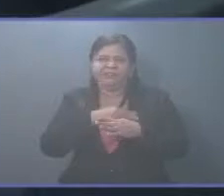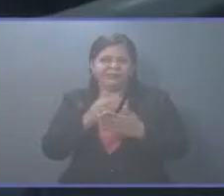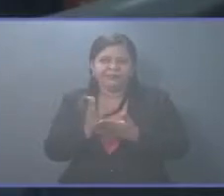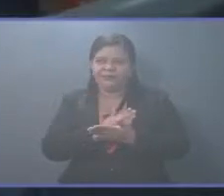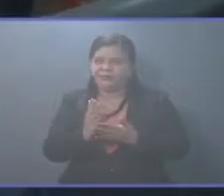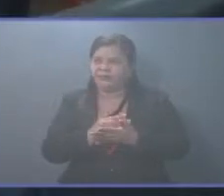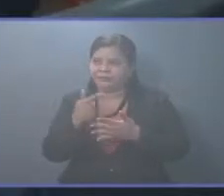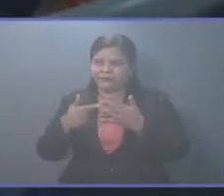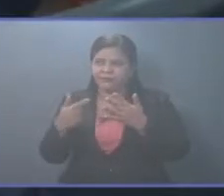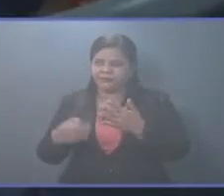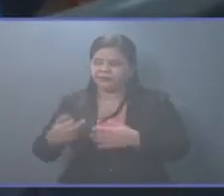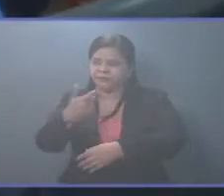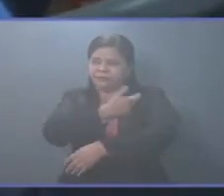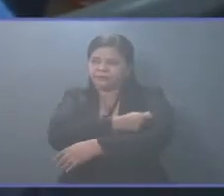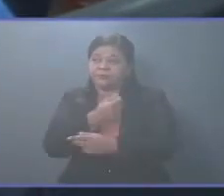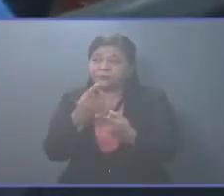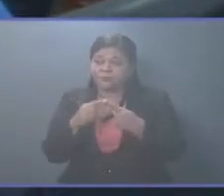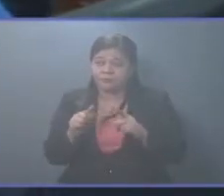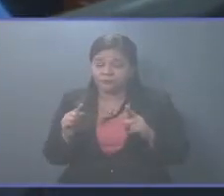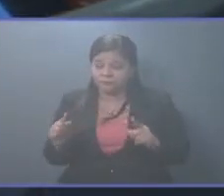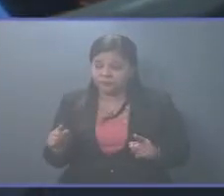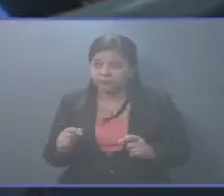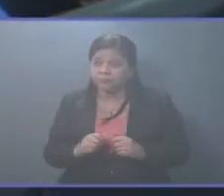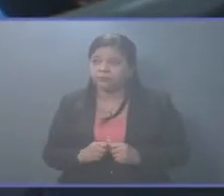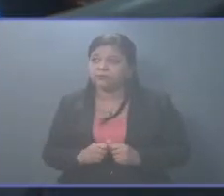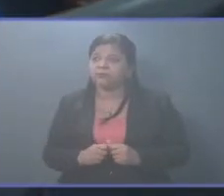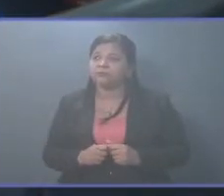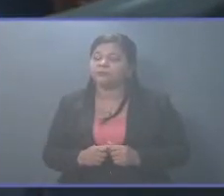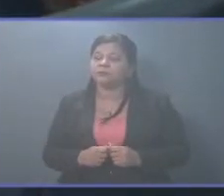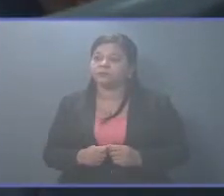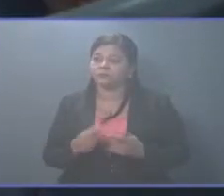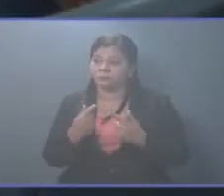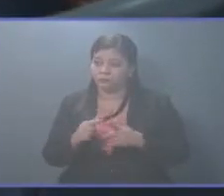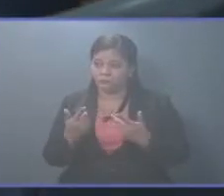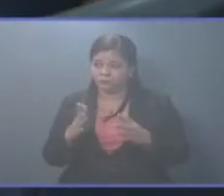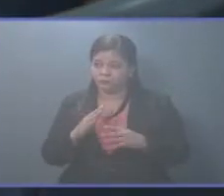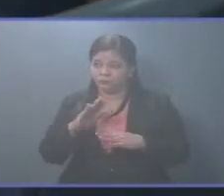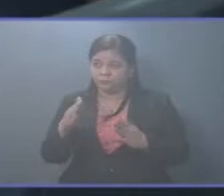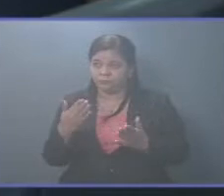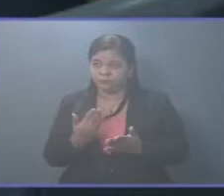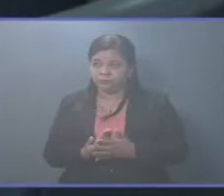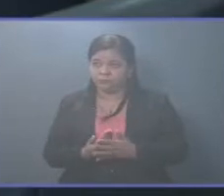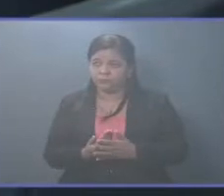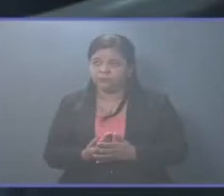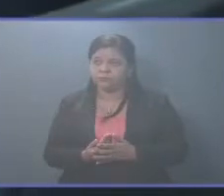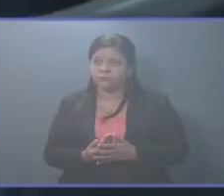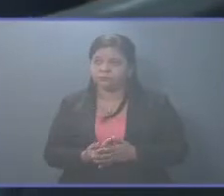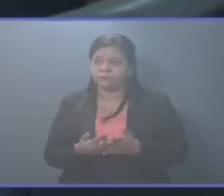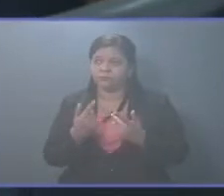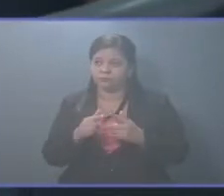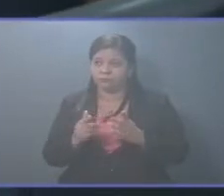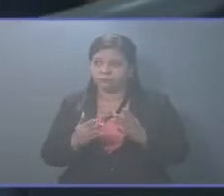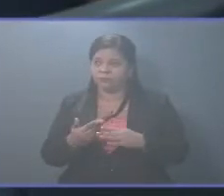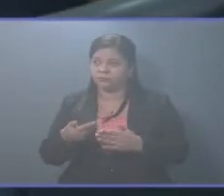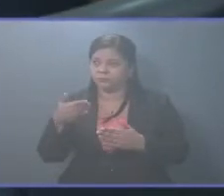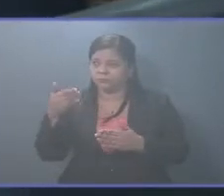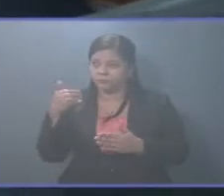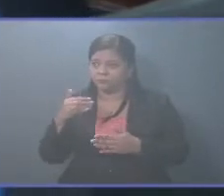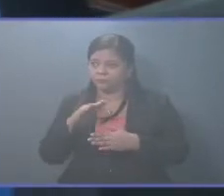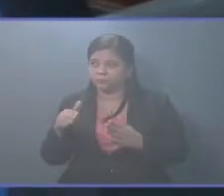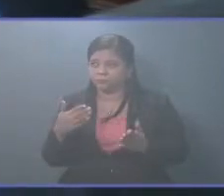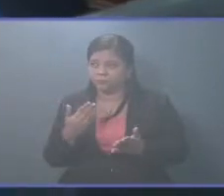vacunas, pero también en los tiempos, yo le digo porque ya vengo desde hace rato en estas